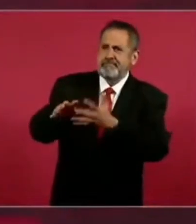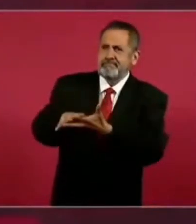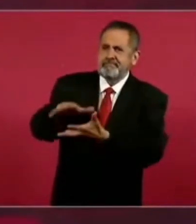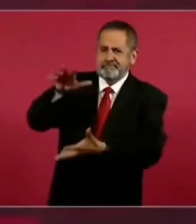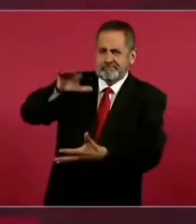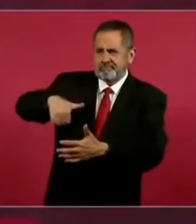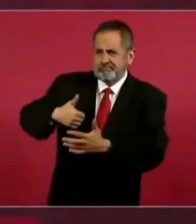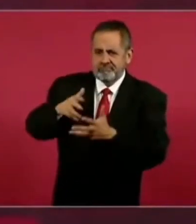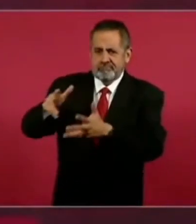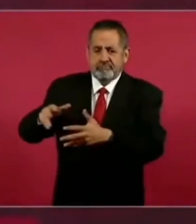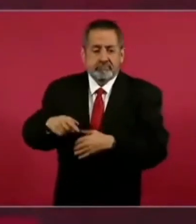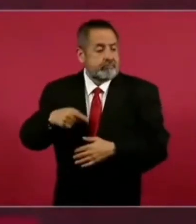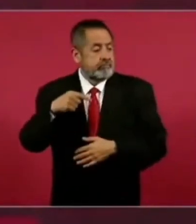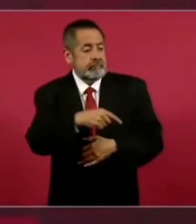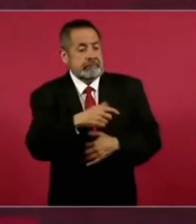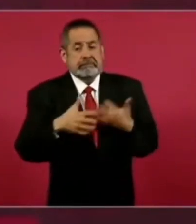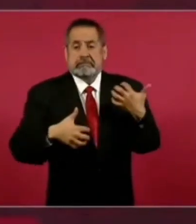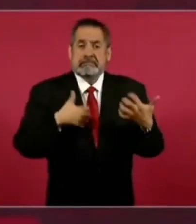mucho